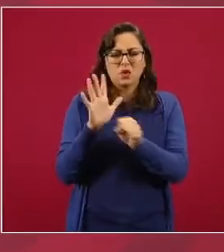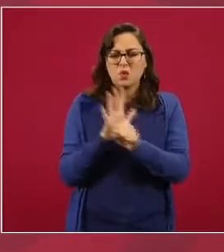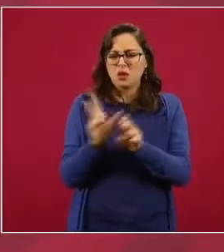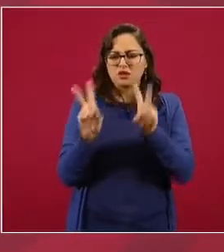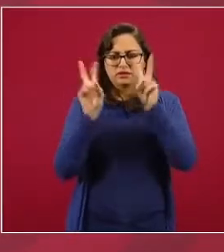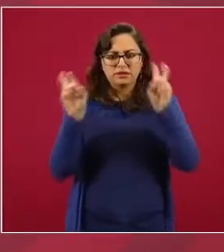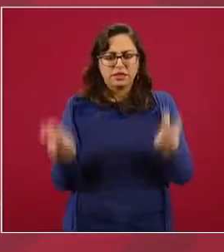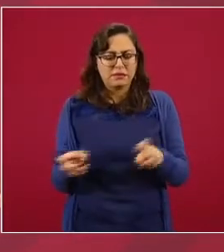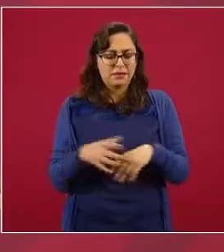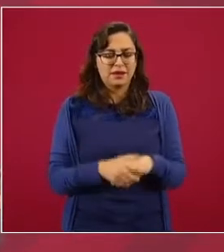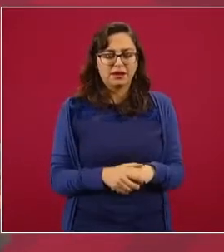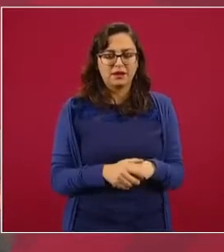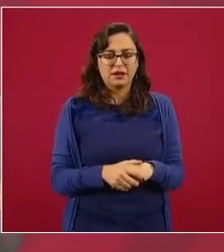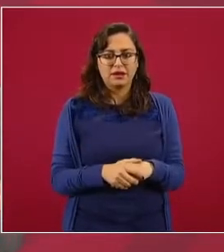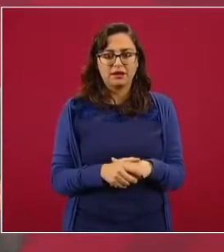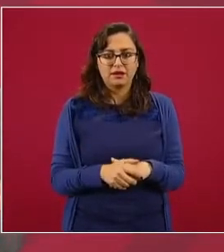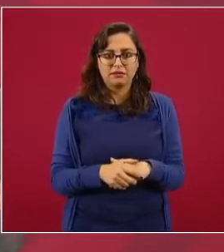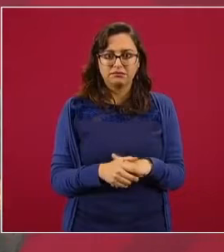¿Cómo no va a ser nota?